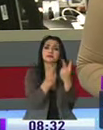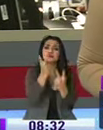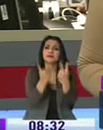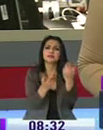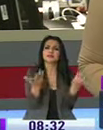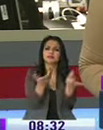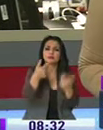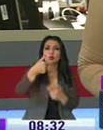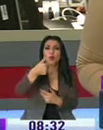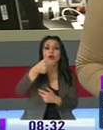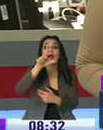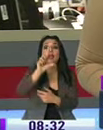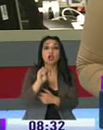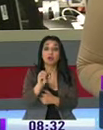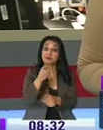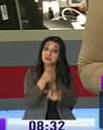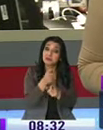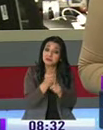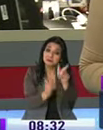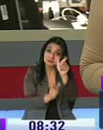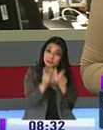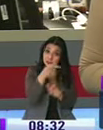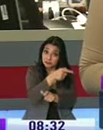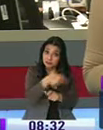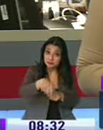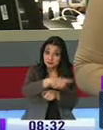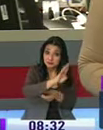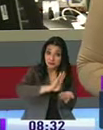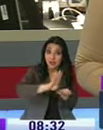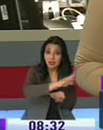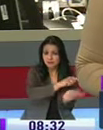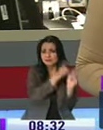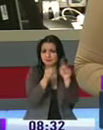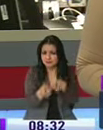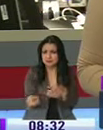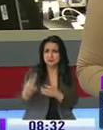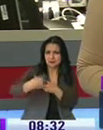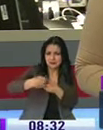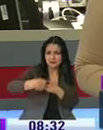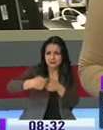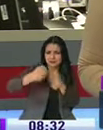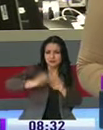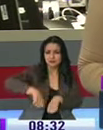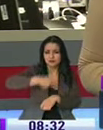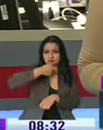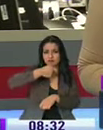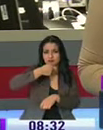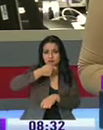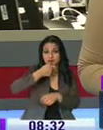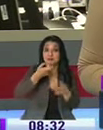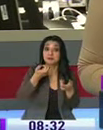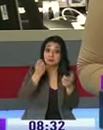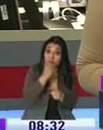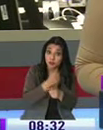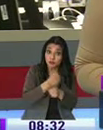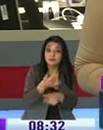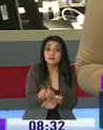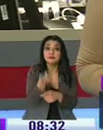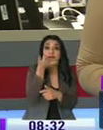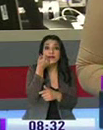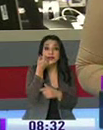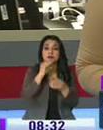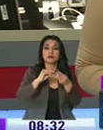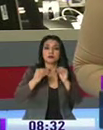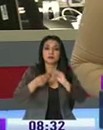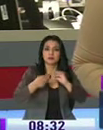de Guajaloa, así que invitamos a todos nuestros vecinos a formar parte de nuestros reportajes. Por favor, comuníquese a nuestro número de